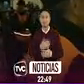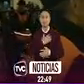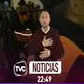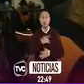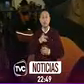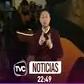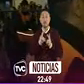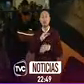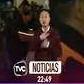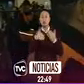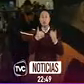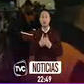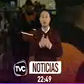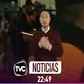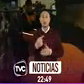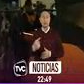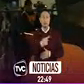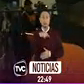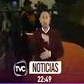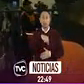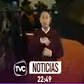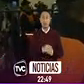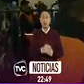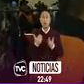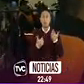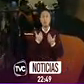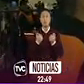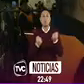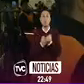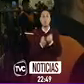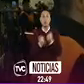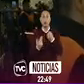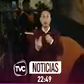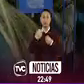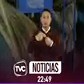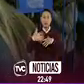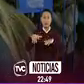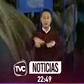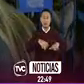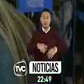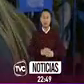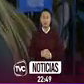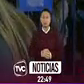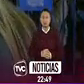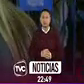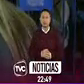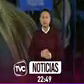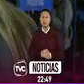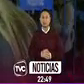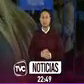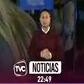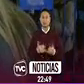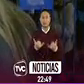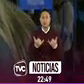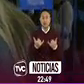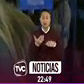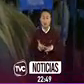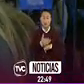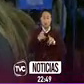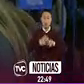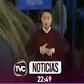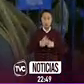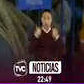y vecinas tengan este entusiasmo de participar en este tipo de actividades. Estamos en plena pregón de las